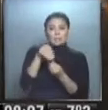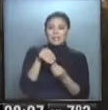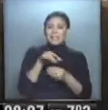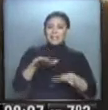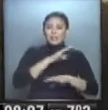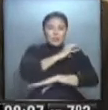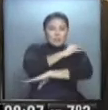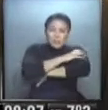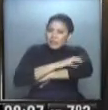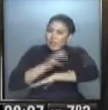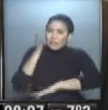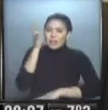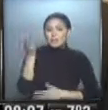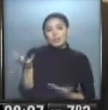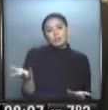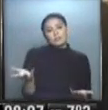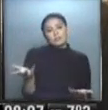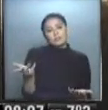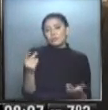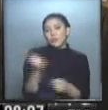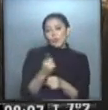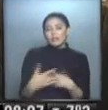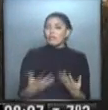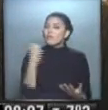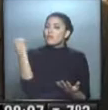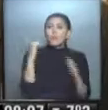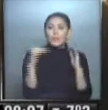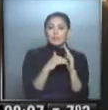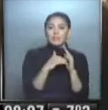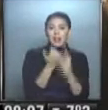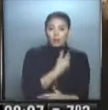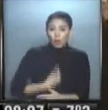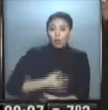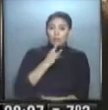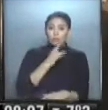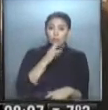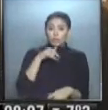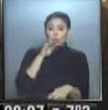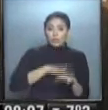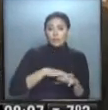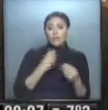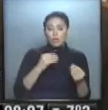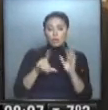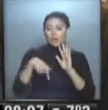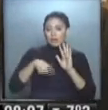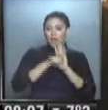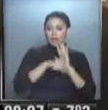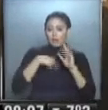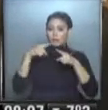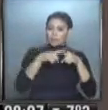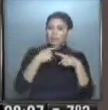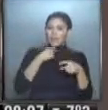vulnerable por eso es fundamental que el estado a través de esta ley que pretendemos sancionar tenga una cobertura integral